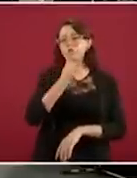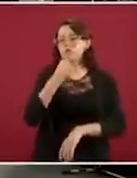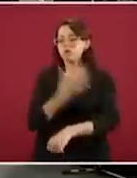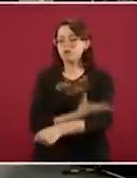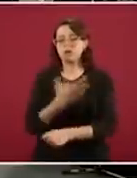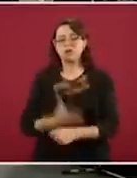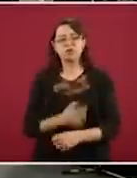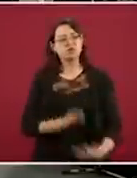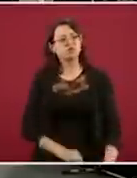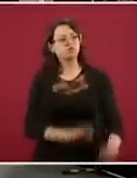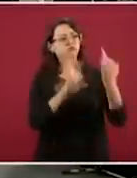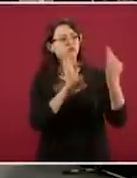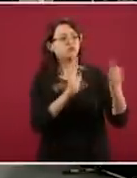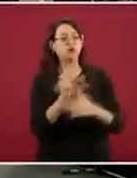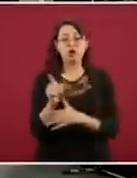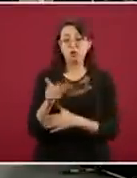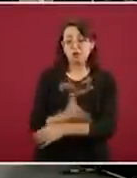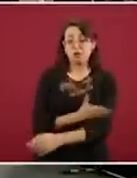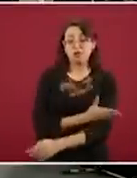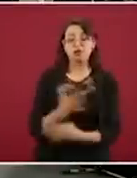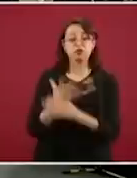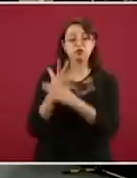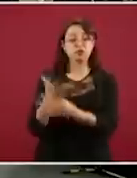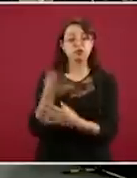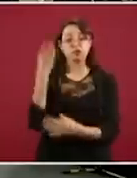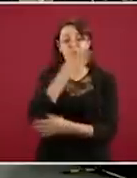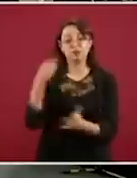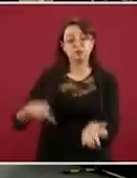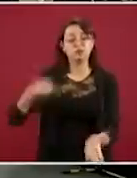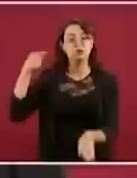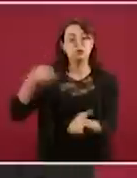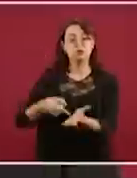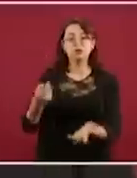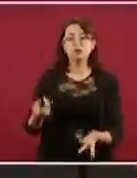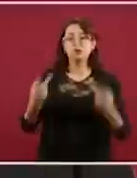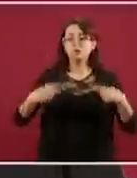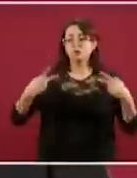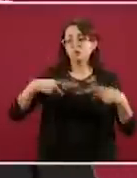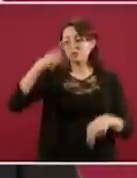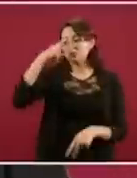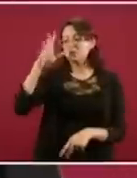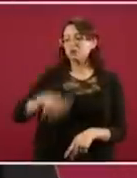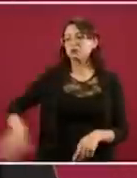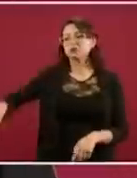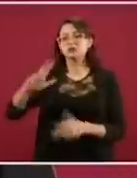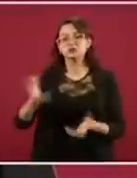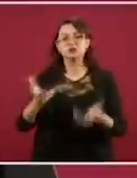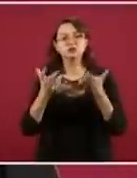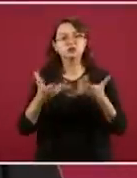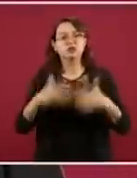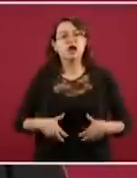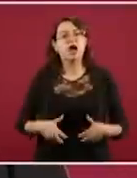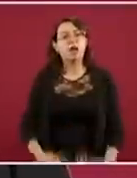utilizando una frase bíblica. Dijo: el pueblo de México tiene hambre y sed de